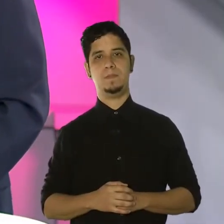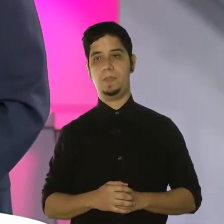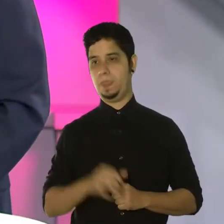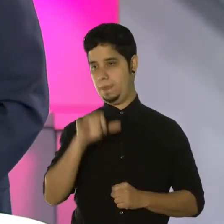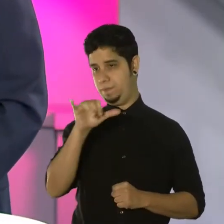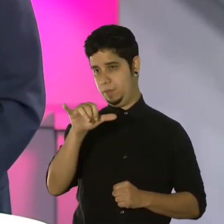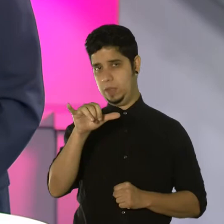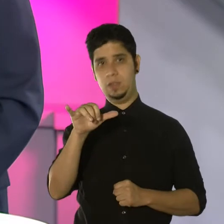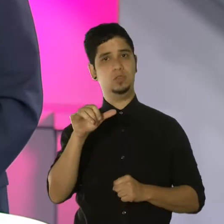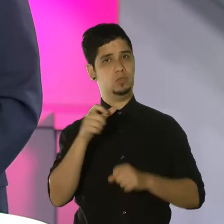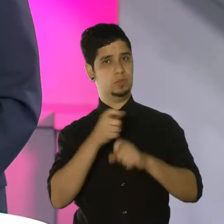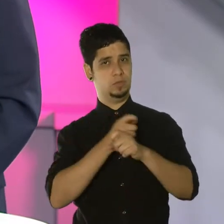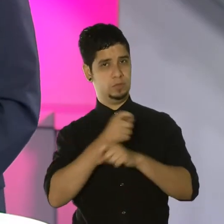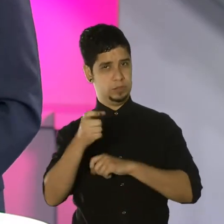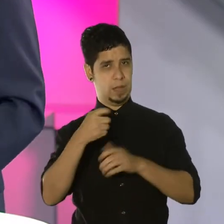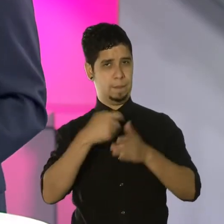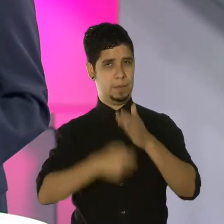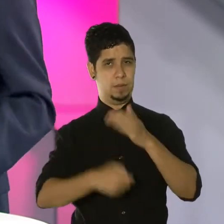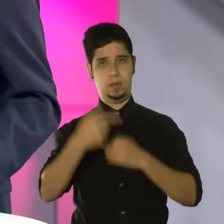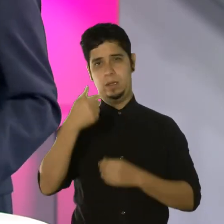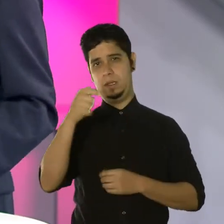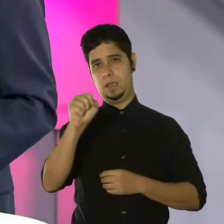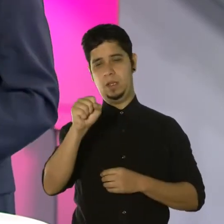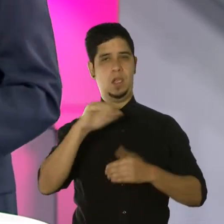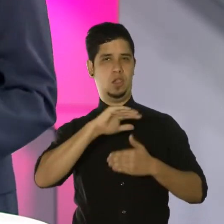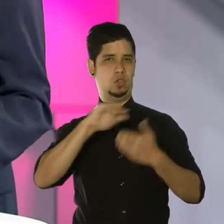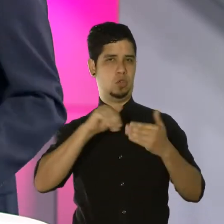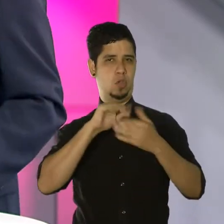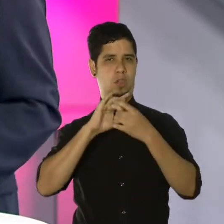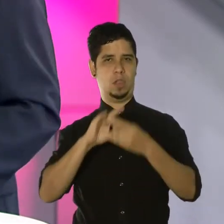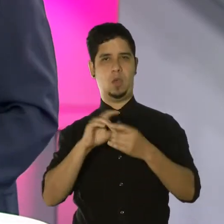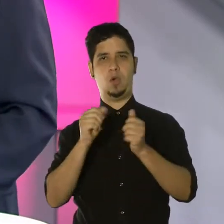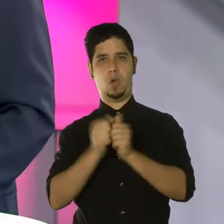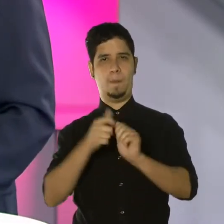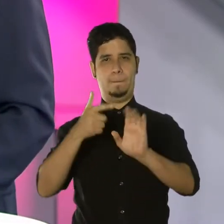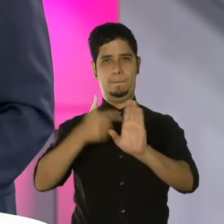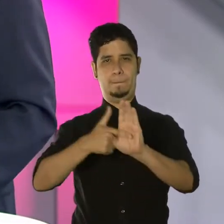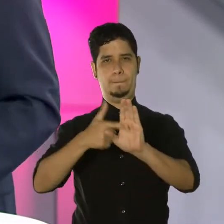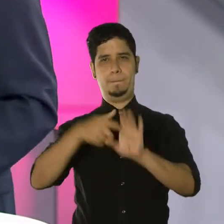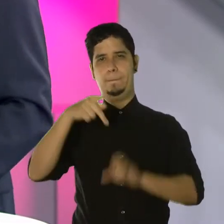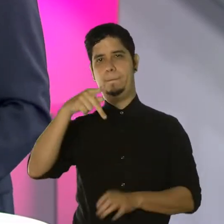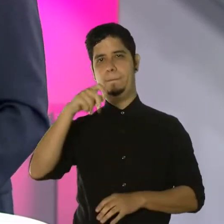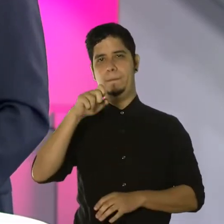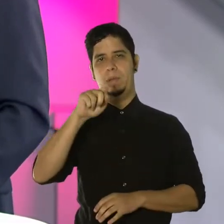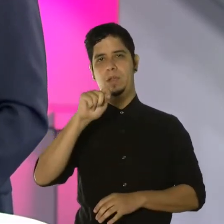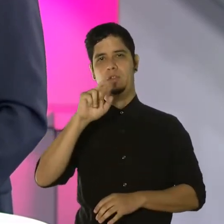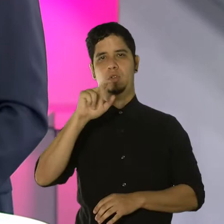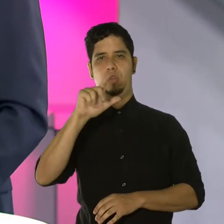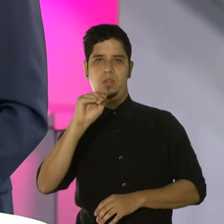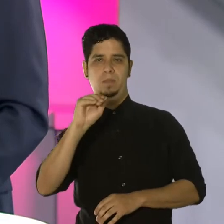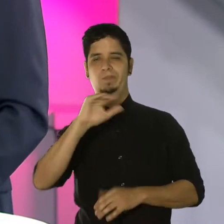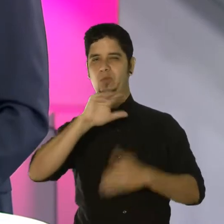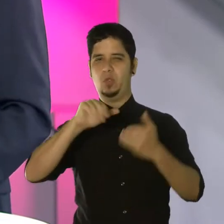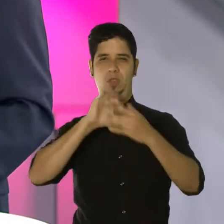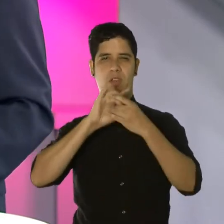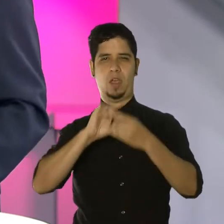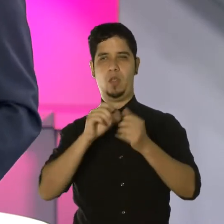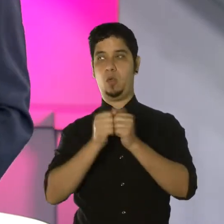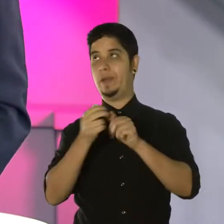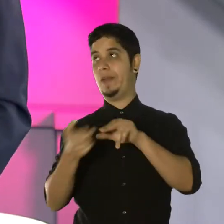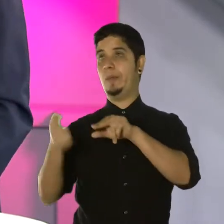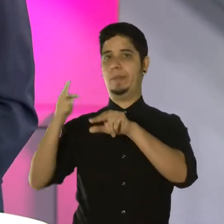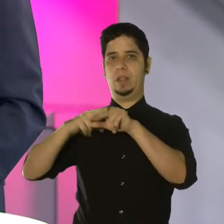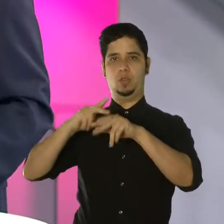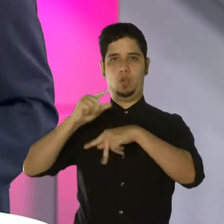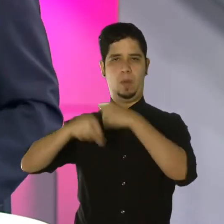aumento en el precio de la gasolina y de los derivados del petróleo a nivel mundial, añadido a la inflación y todo eso. Y uno piensa, el